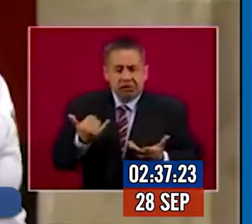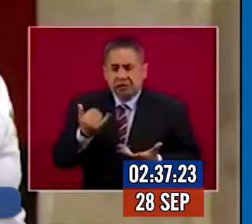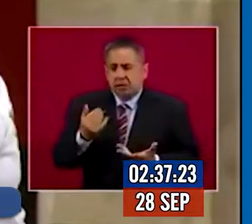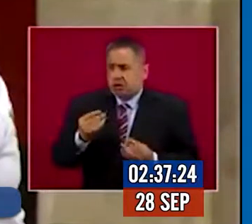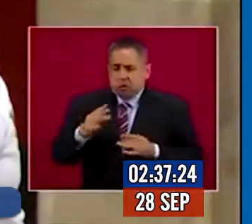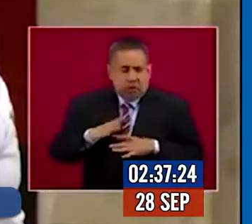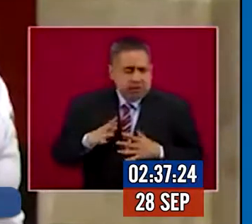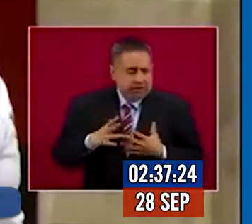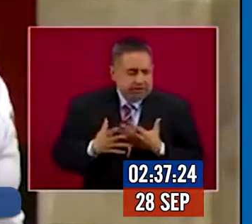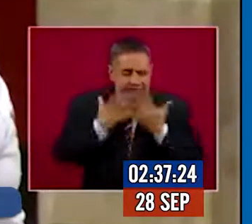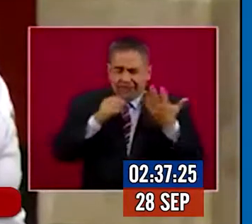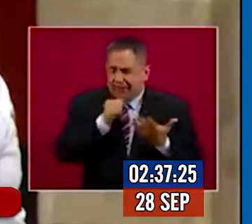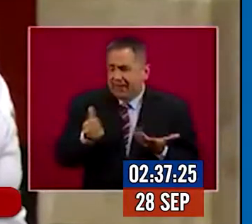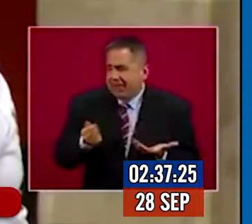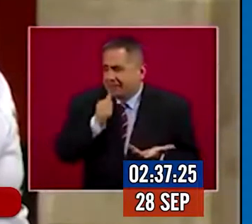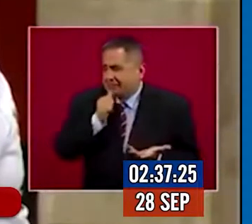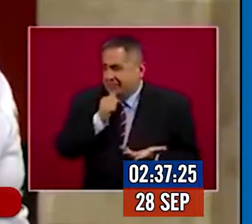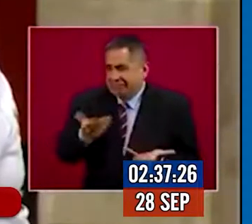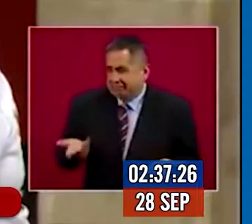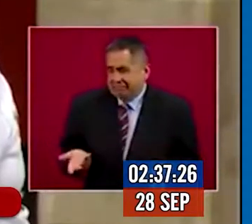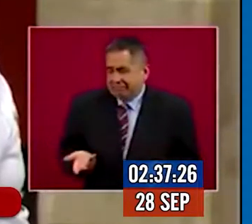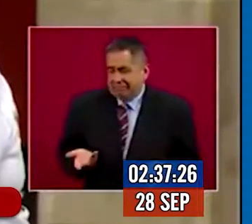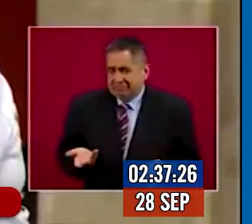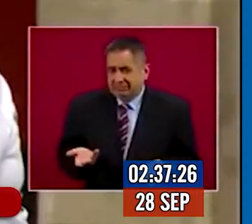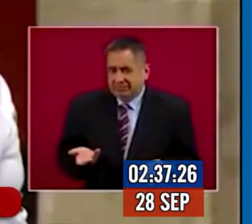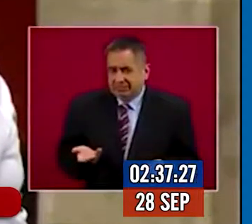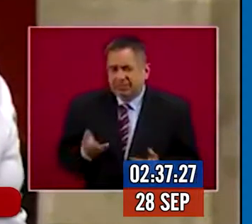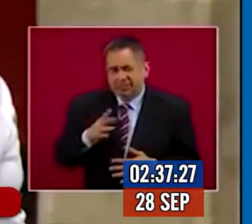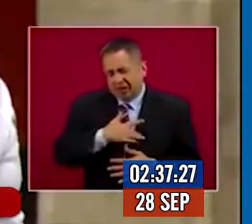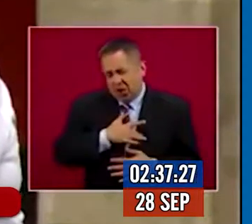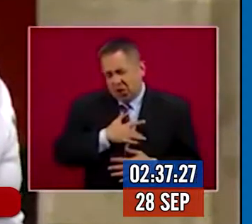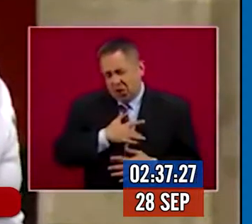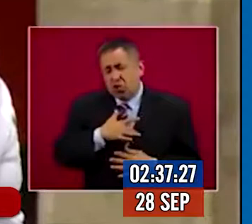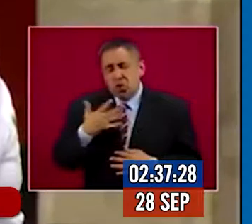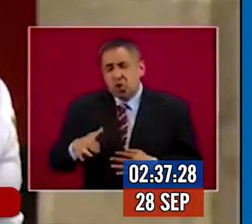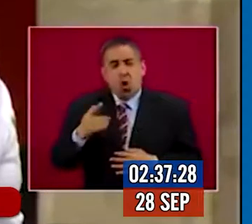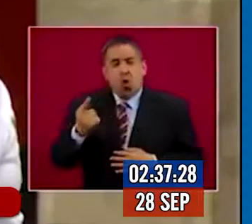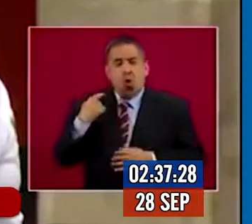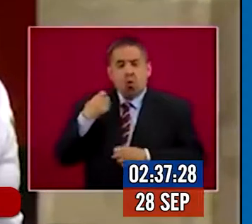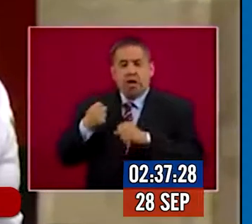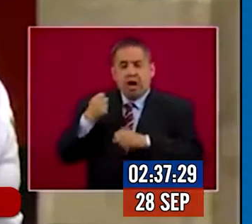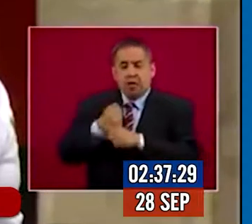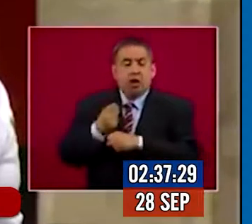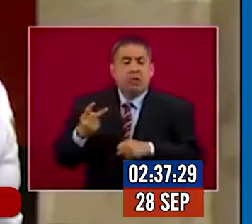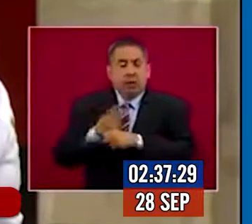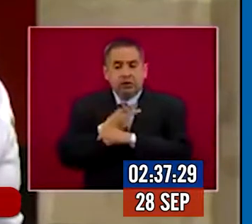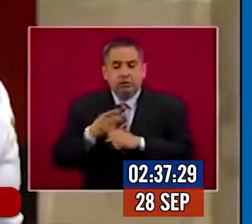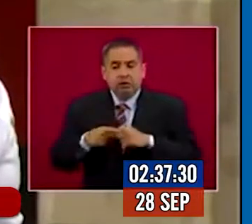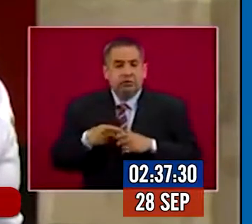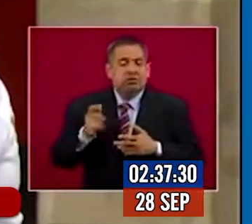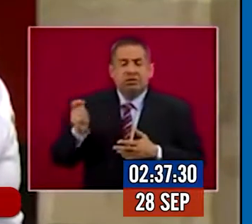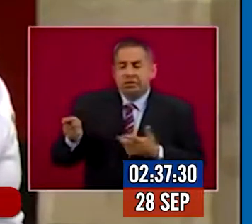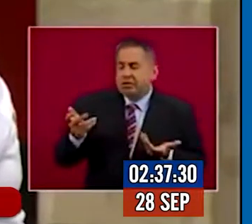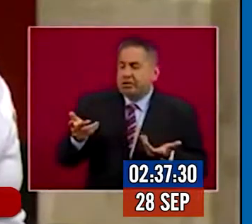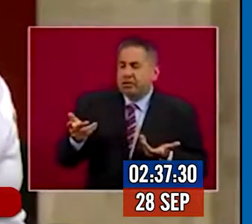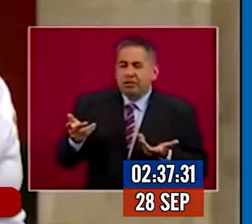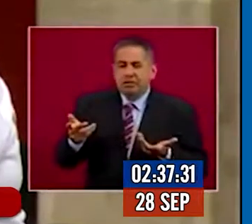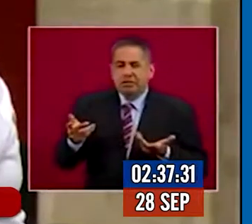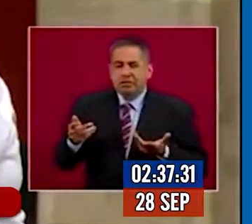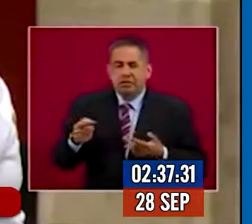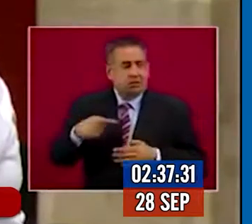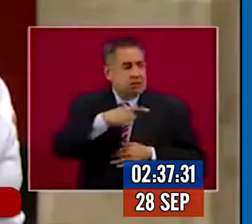no tenemos nada si nos dolió que el año pasado pues estuvieron saliendo varios